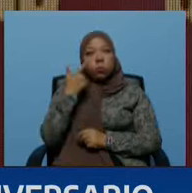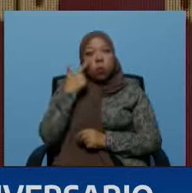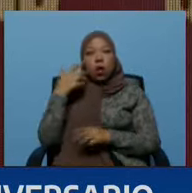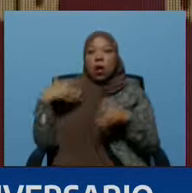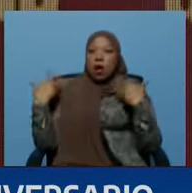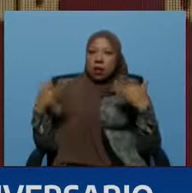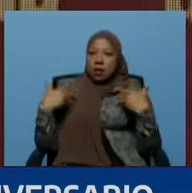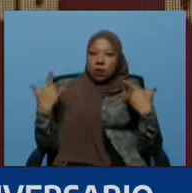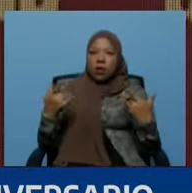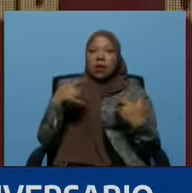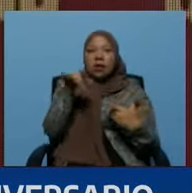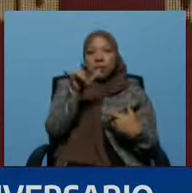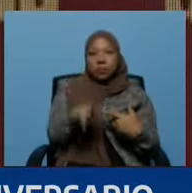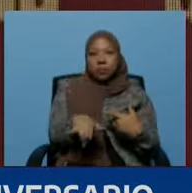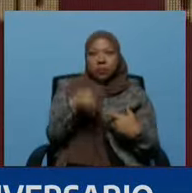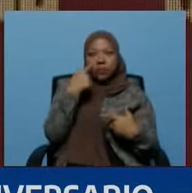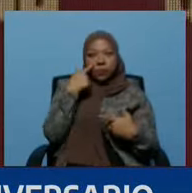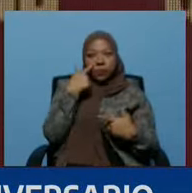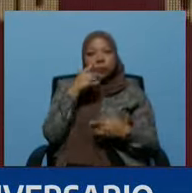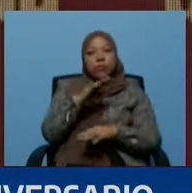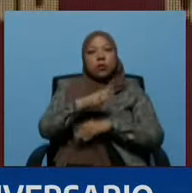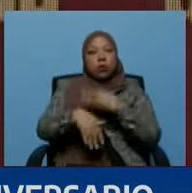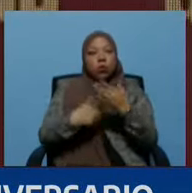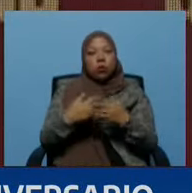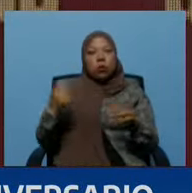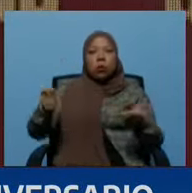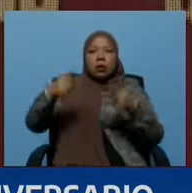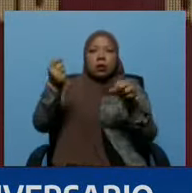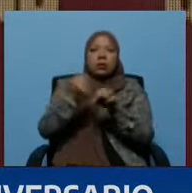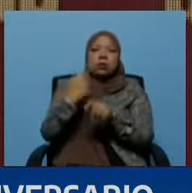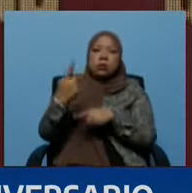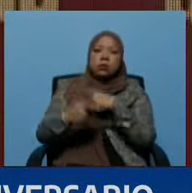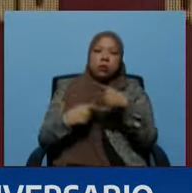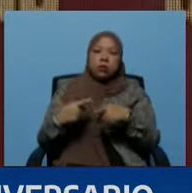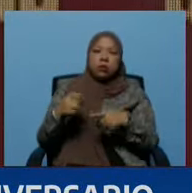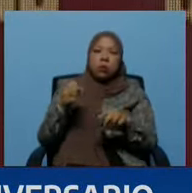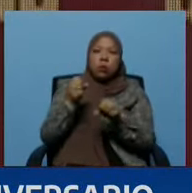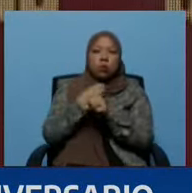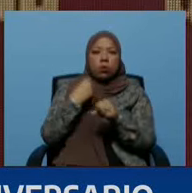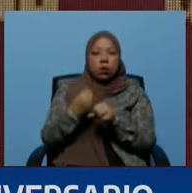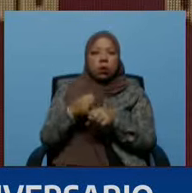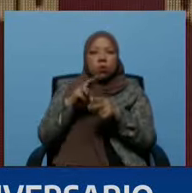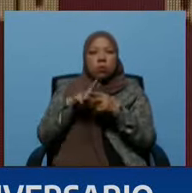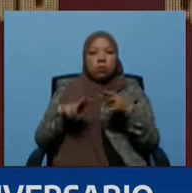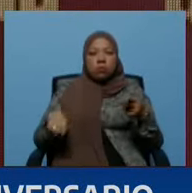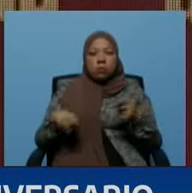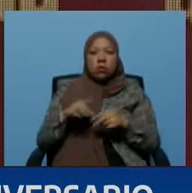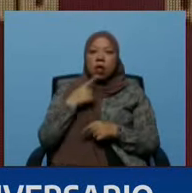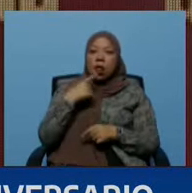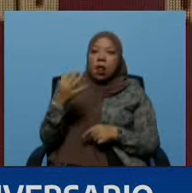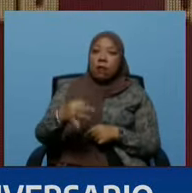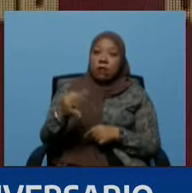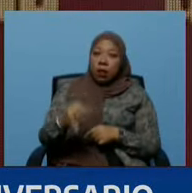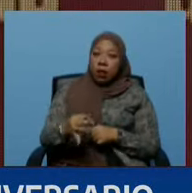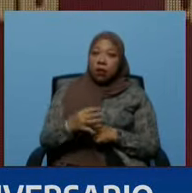alegría acercarme a ellos y ver su moral, las consignas que gritan, el compromiso. De verdad que